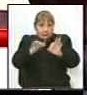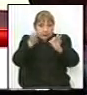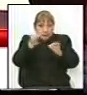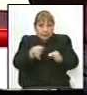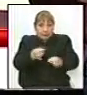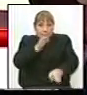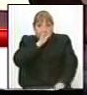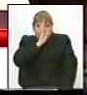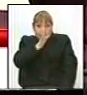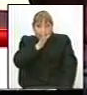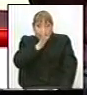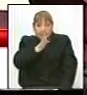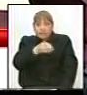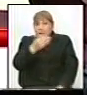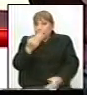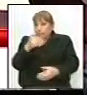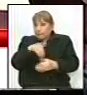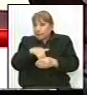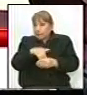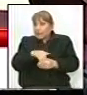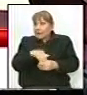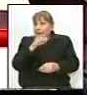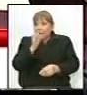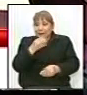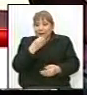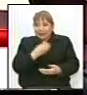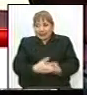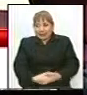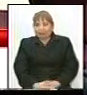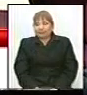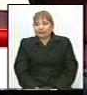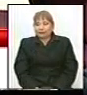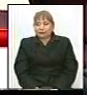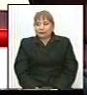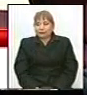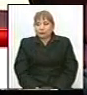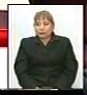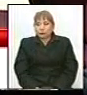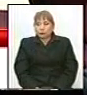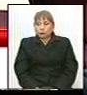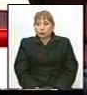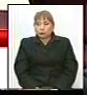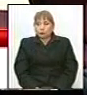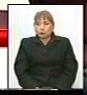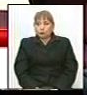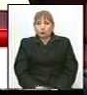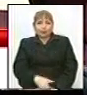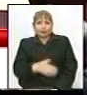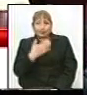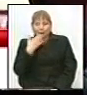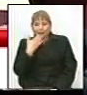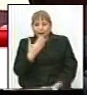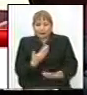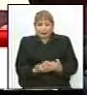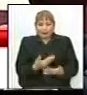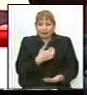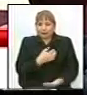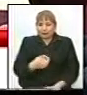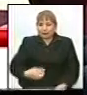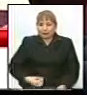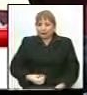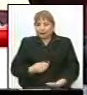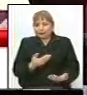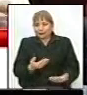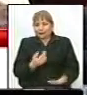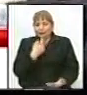la efectividad de que el voto popular sea garantizado en las urnas. Muy agradecido, señor presidente. En todo caso,